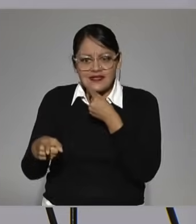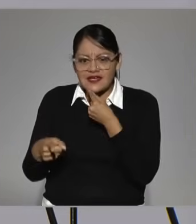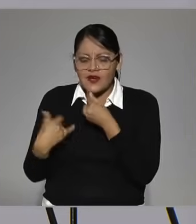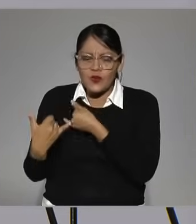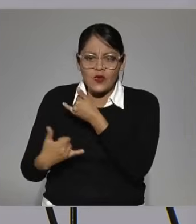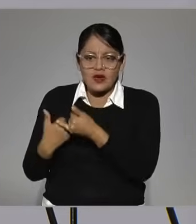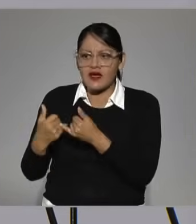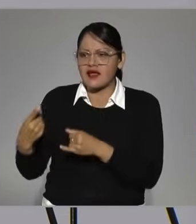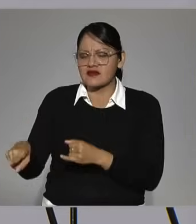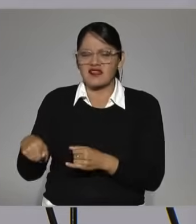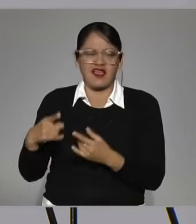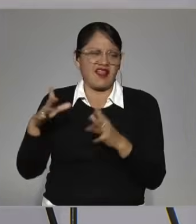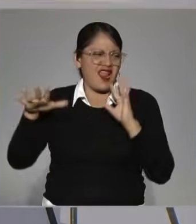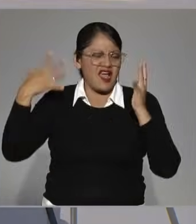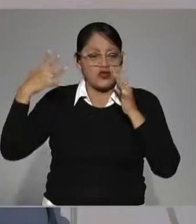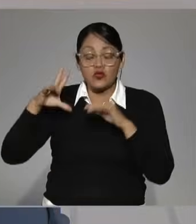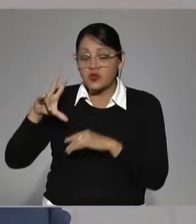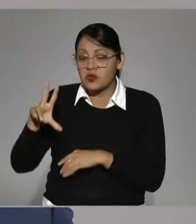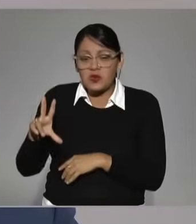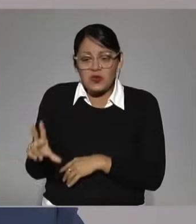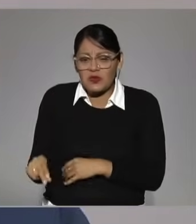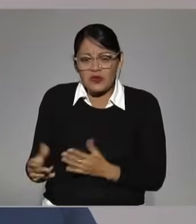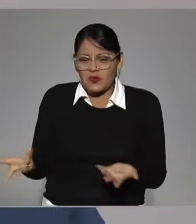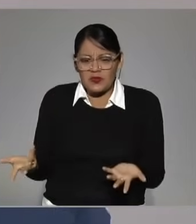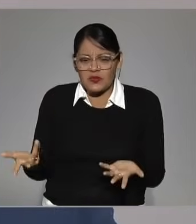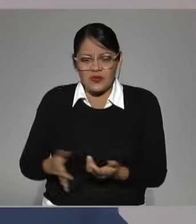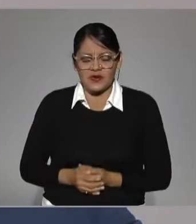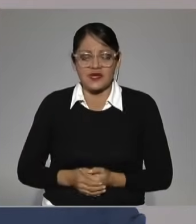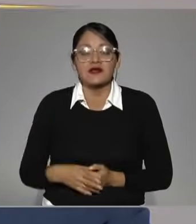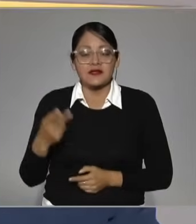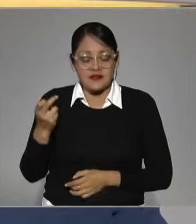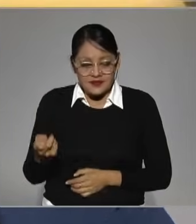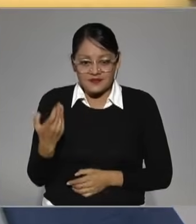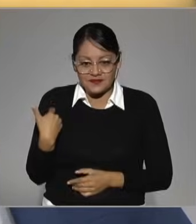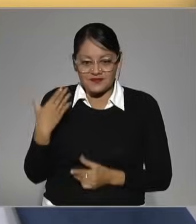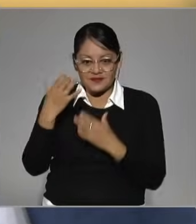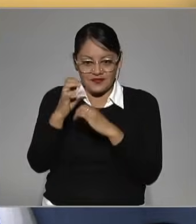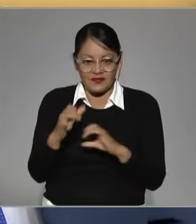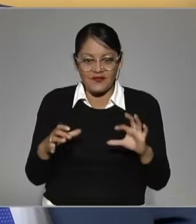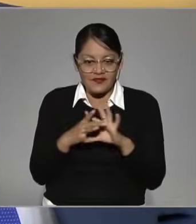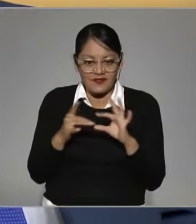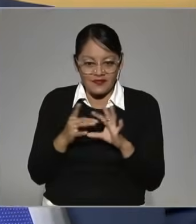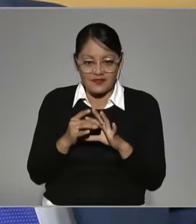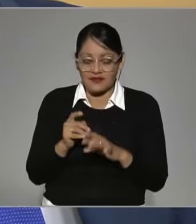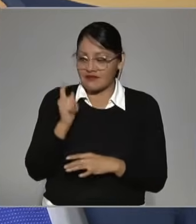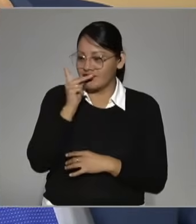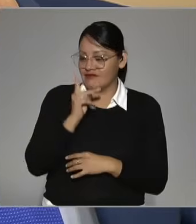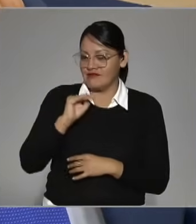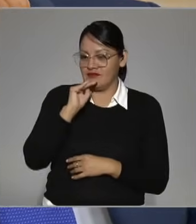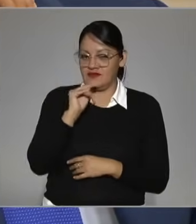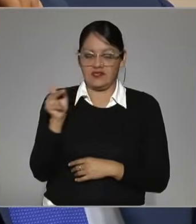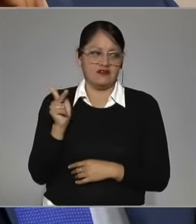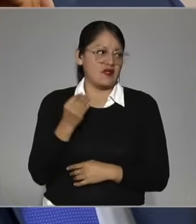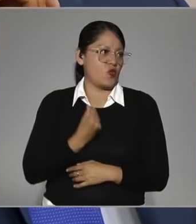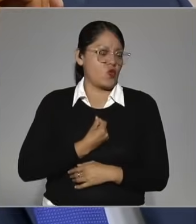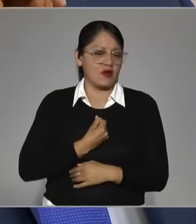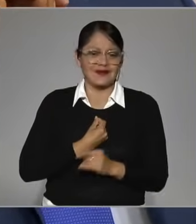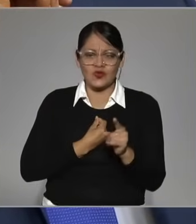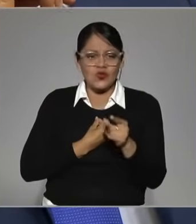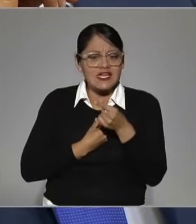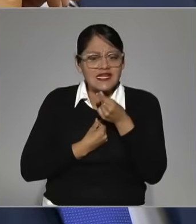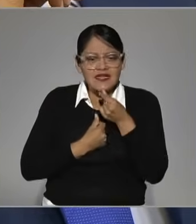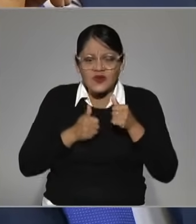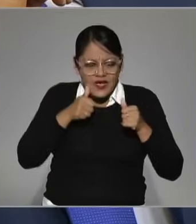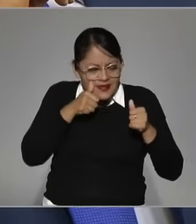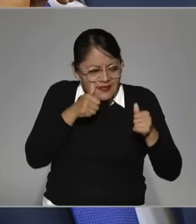da lata, ¿no? Entonces allí tenemos el porqué, también el comentario que te hacían, ni sus padres lo soportan. Un niño bien atendido no te